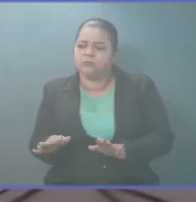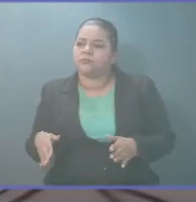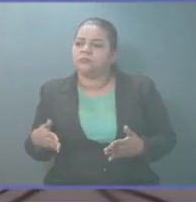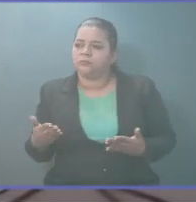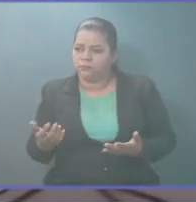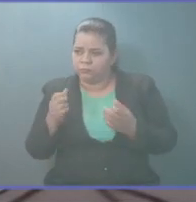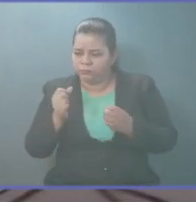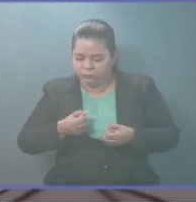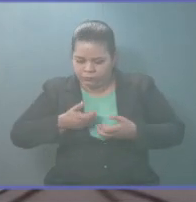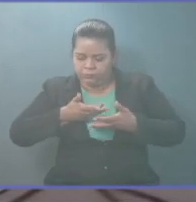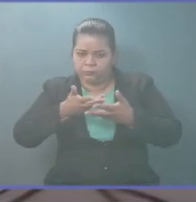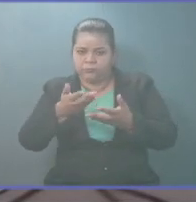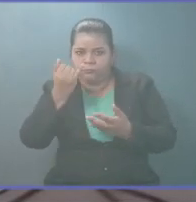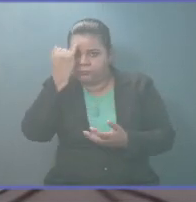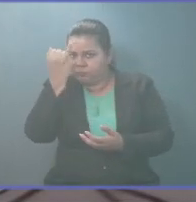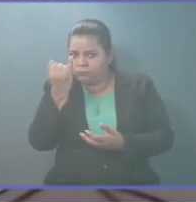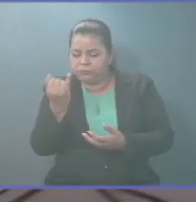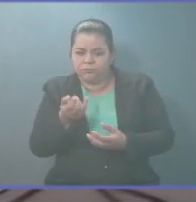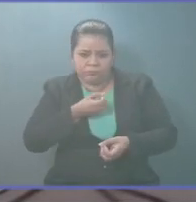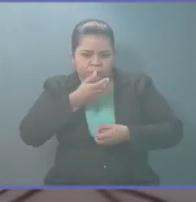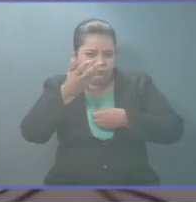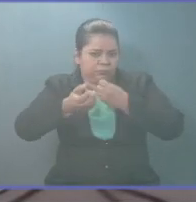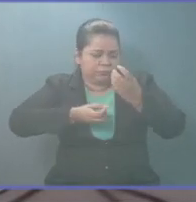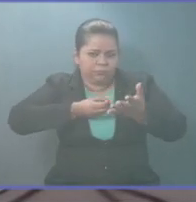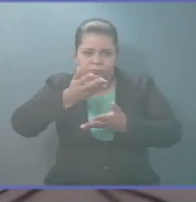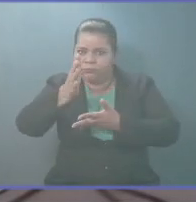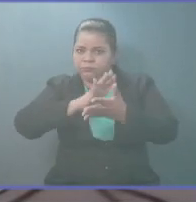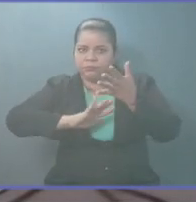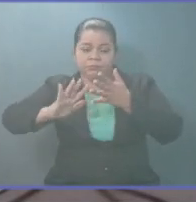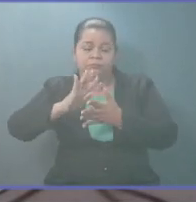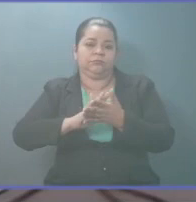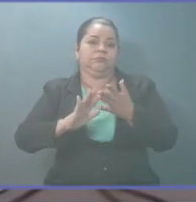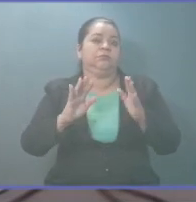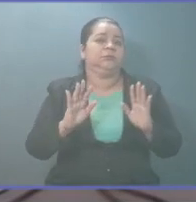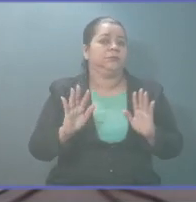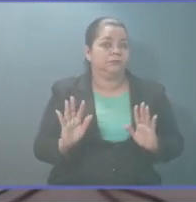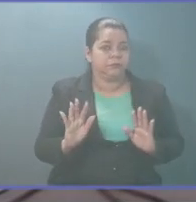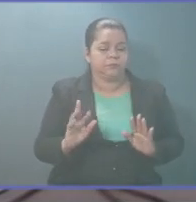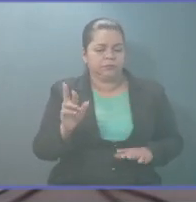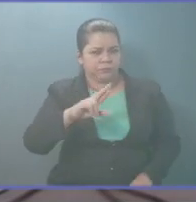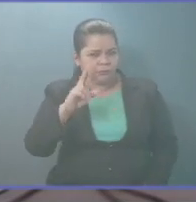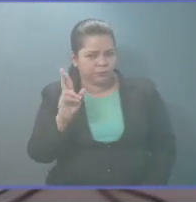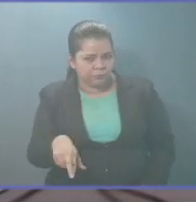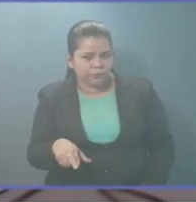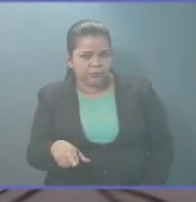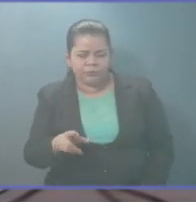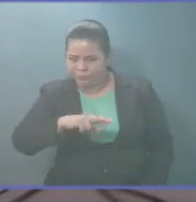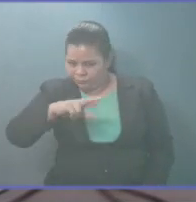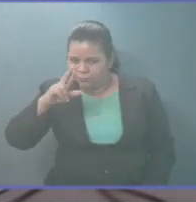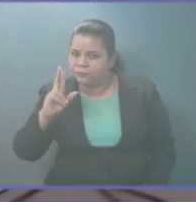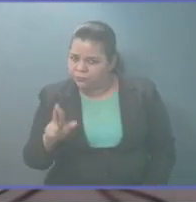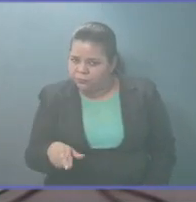civil y de las y representantes de las instituciones públicas, agregarle eso